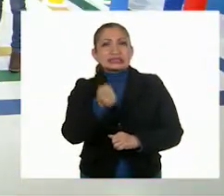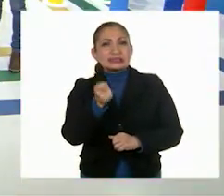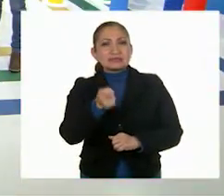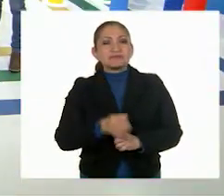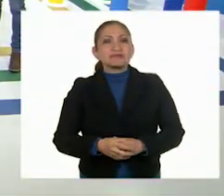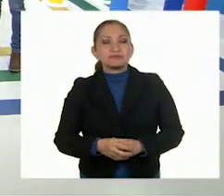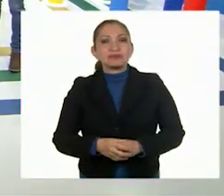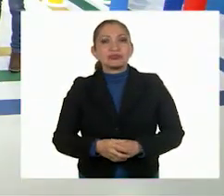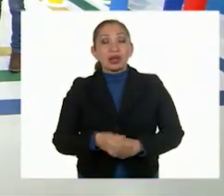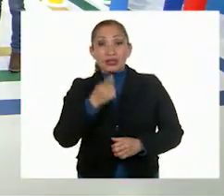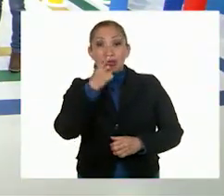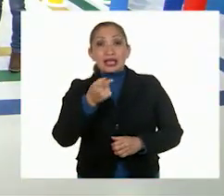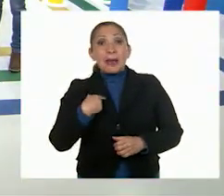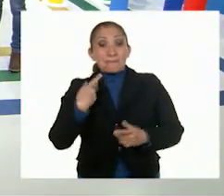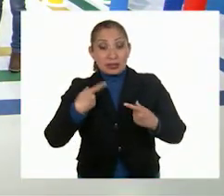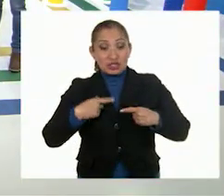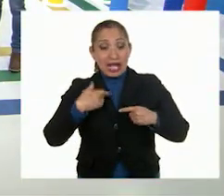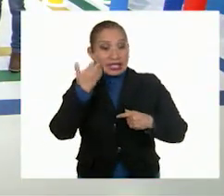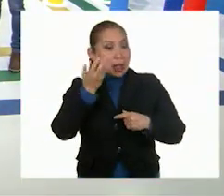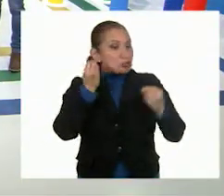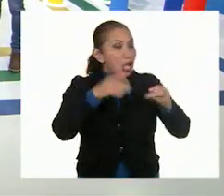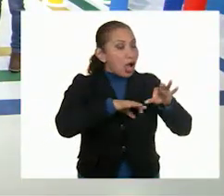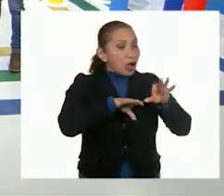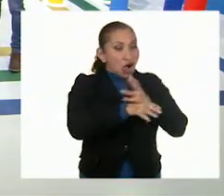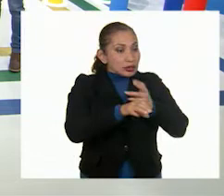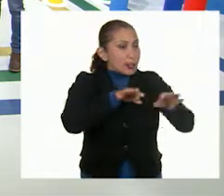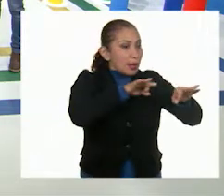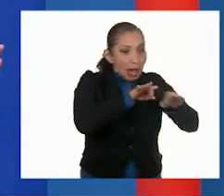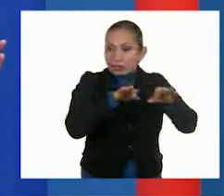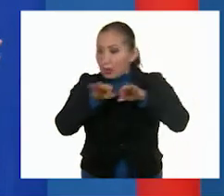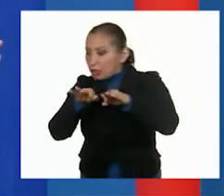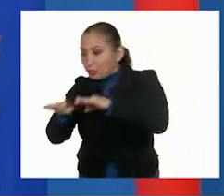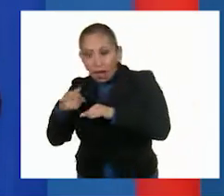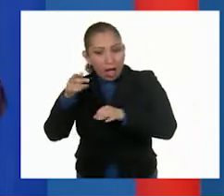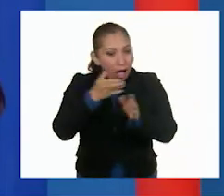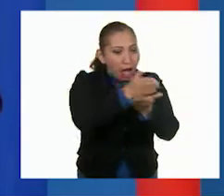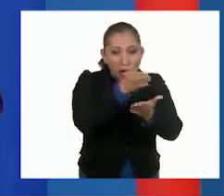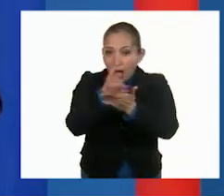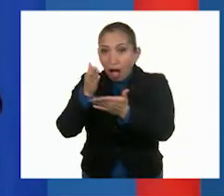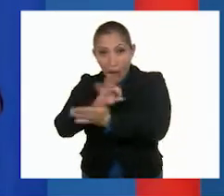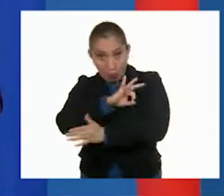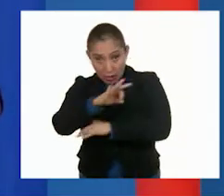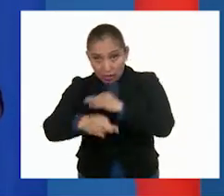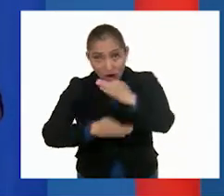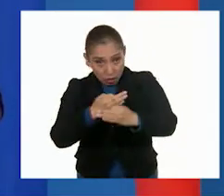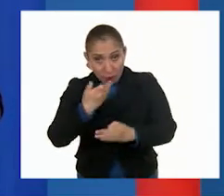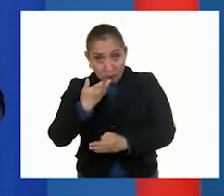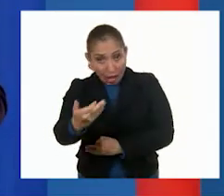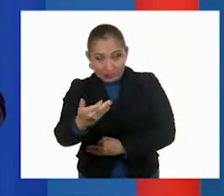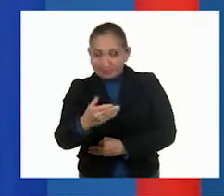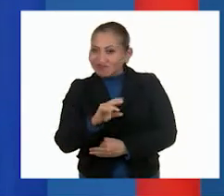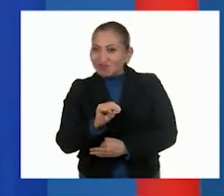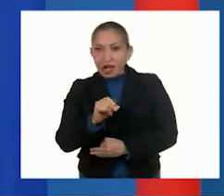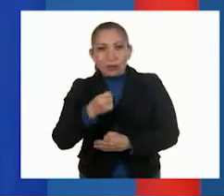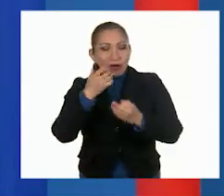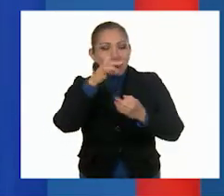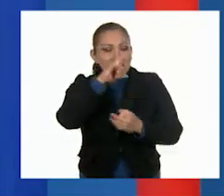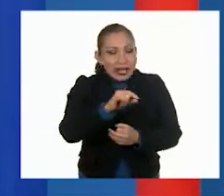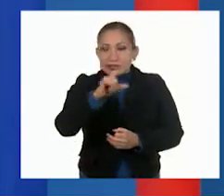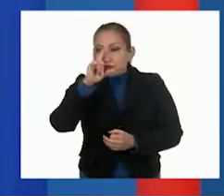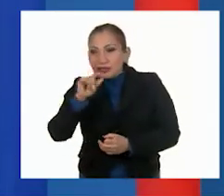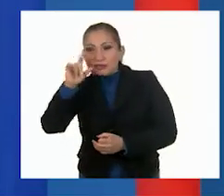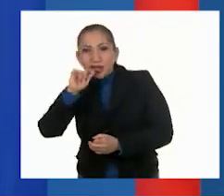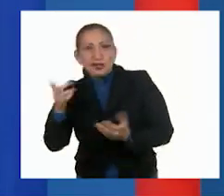Que, bueno, quien intenta hacer muchas cosas a la vez, pues al final no puede hacer ni siquiera una. Así es, muy